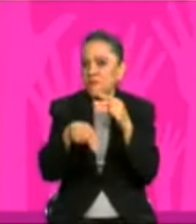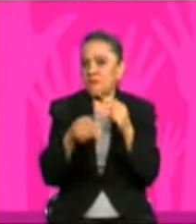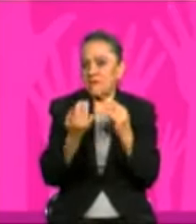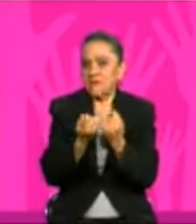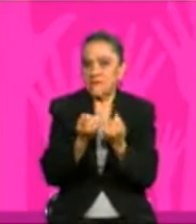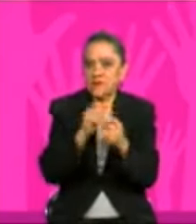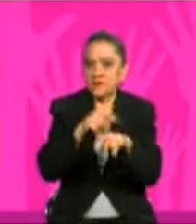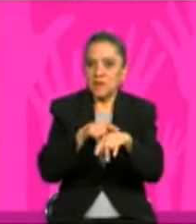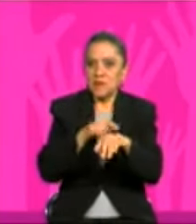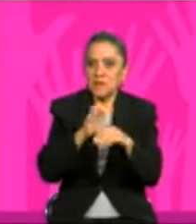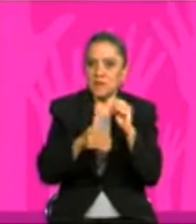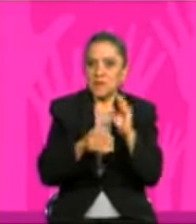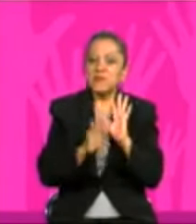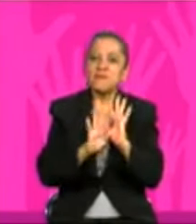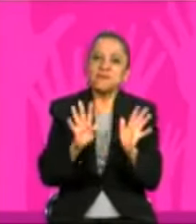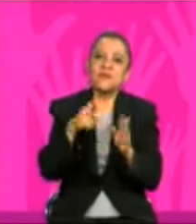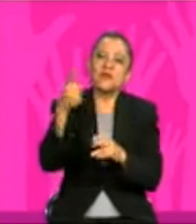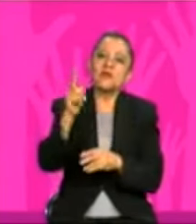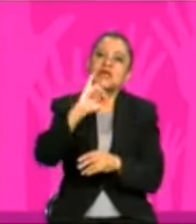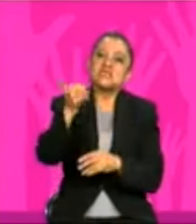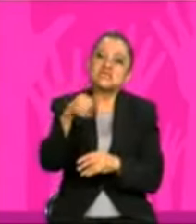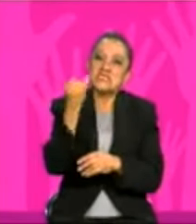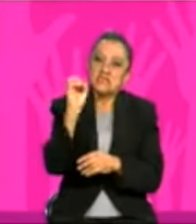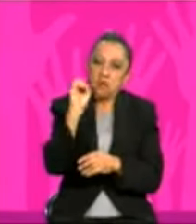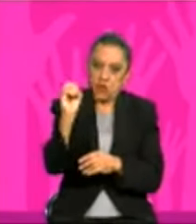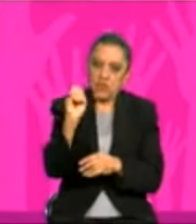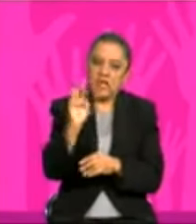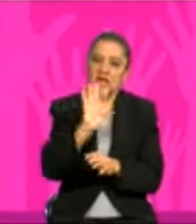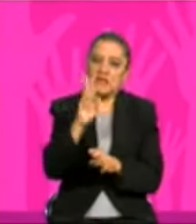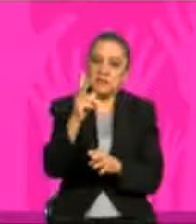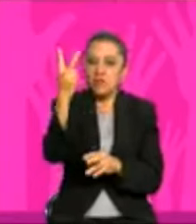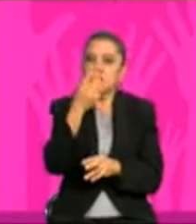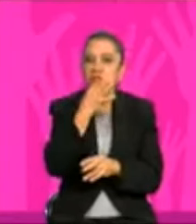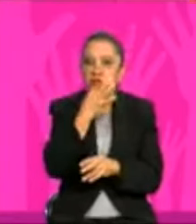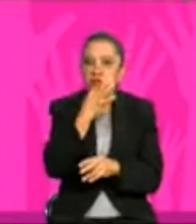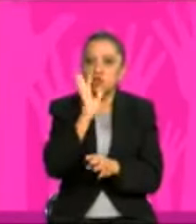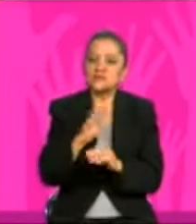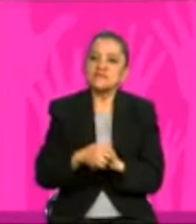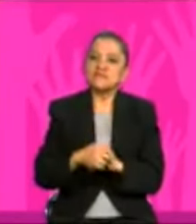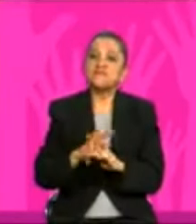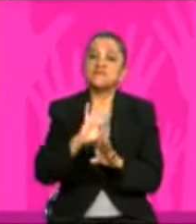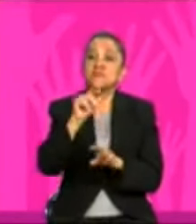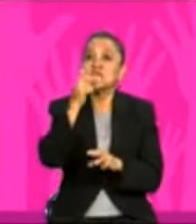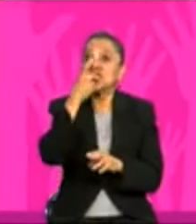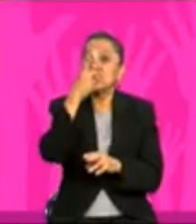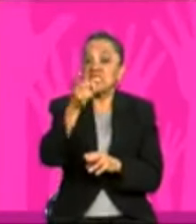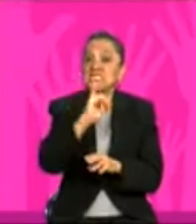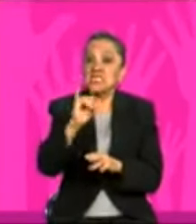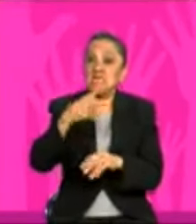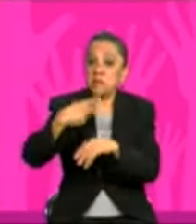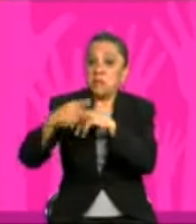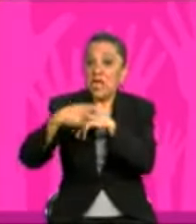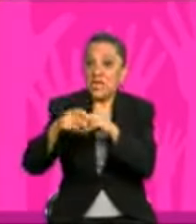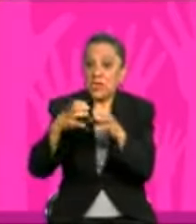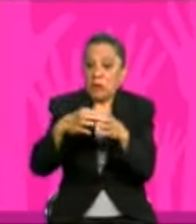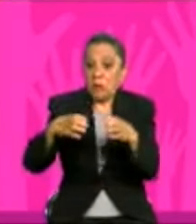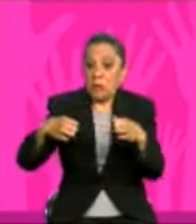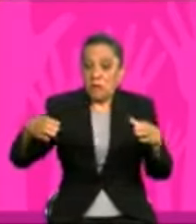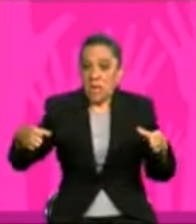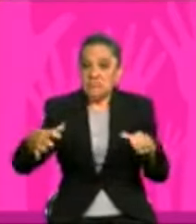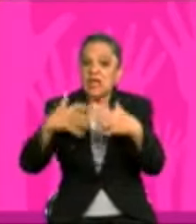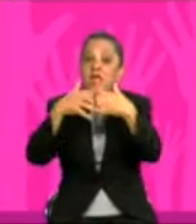Jessica Ortega de la Cruz, con sus 2 minutos del derecho de réplica. Creció la inseguridad y se fueron las